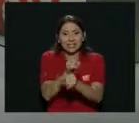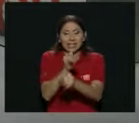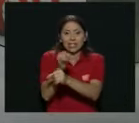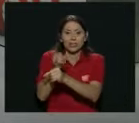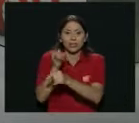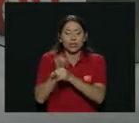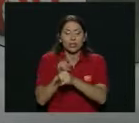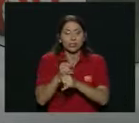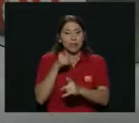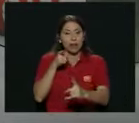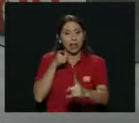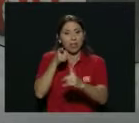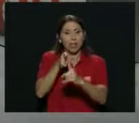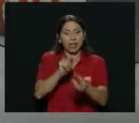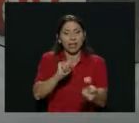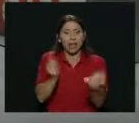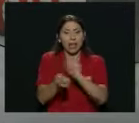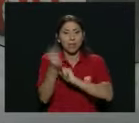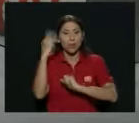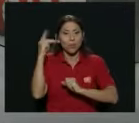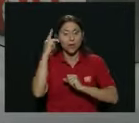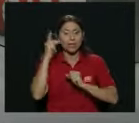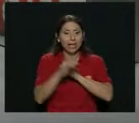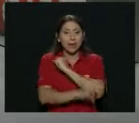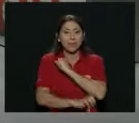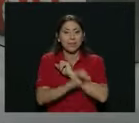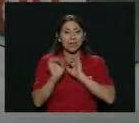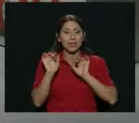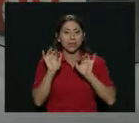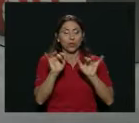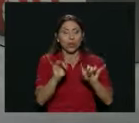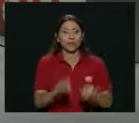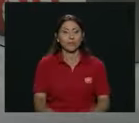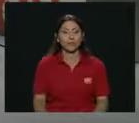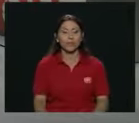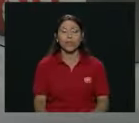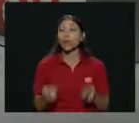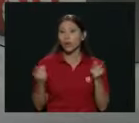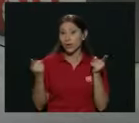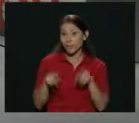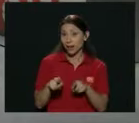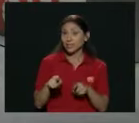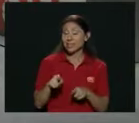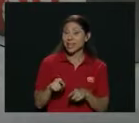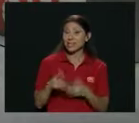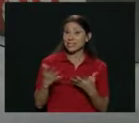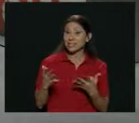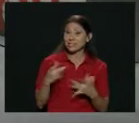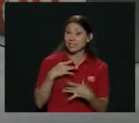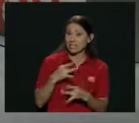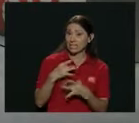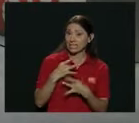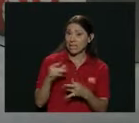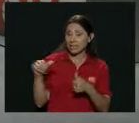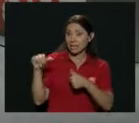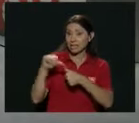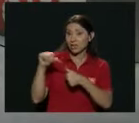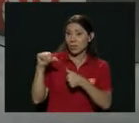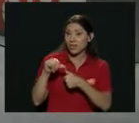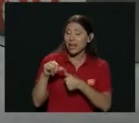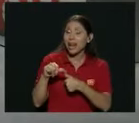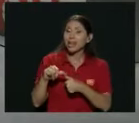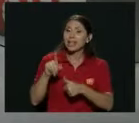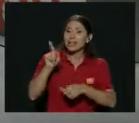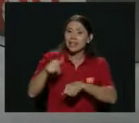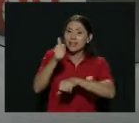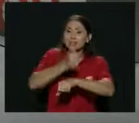hacia este cambio en la política migratoria. Lo que pasa es que en Centroamérica también es interesante la posición de que hay